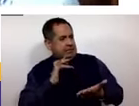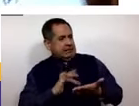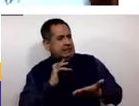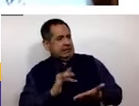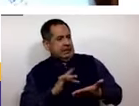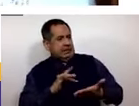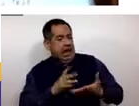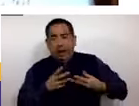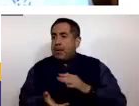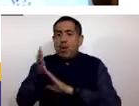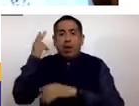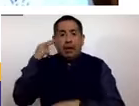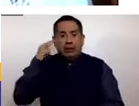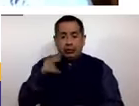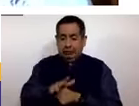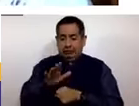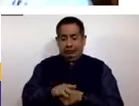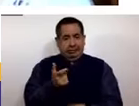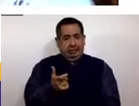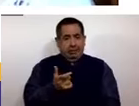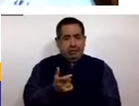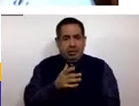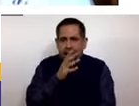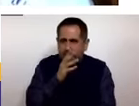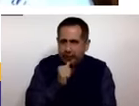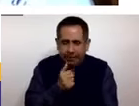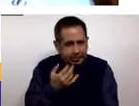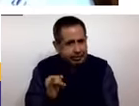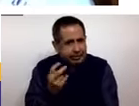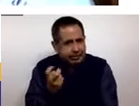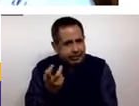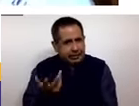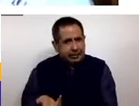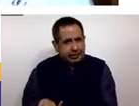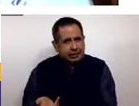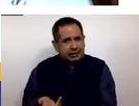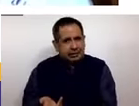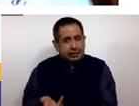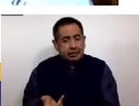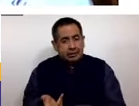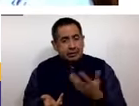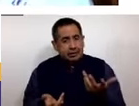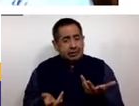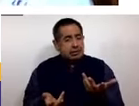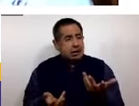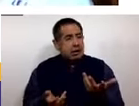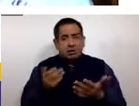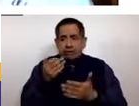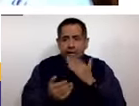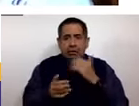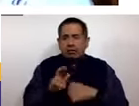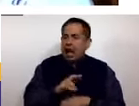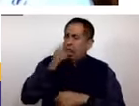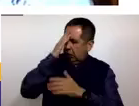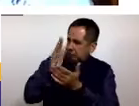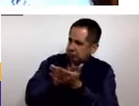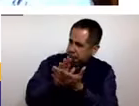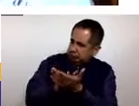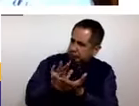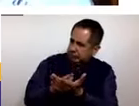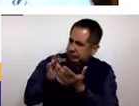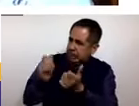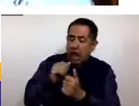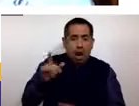es totalmente real y visible. Muchas veces el reconocimiento del trabajo de la